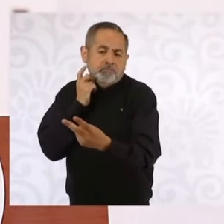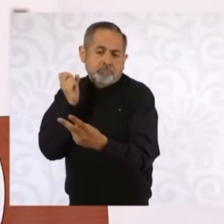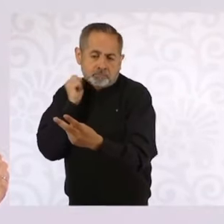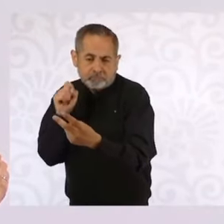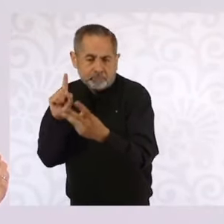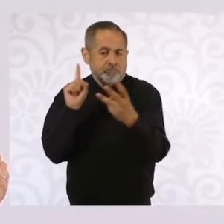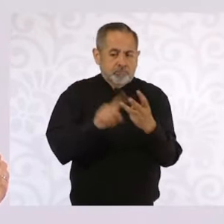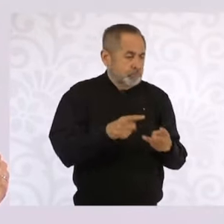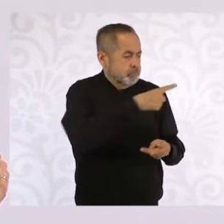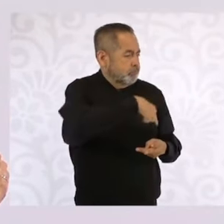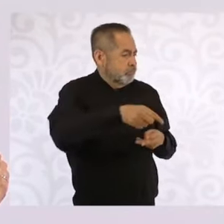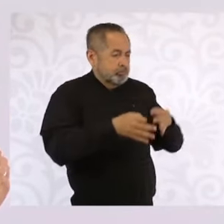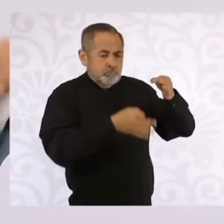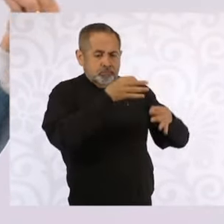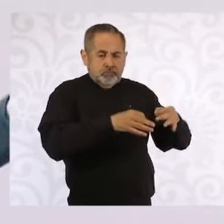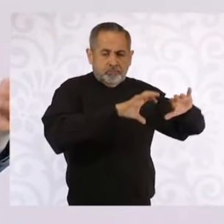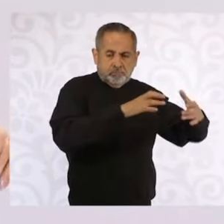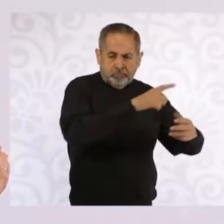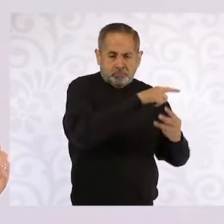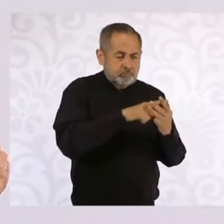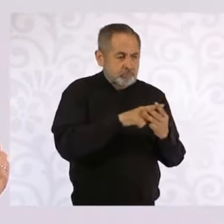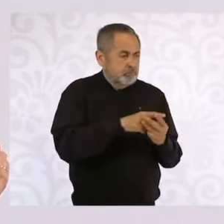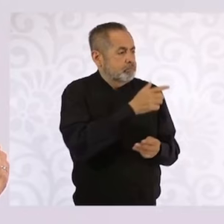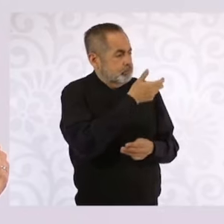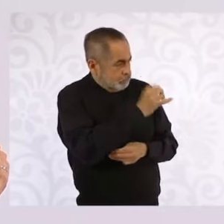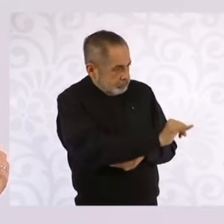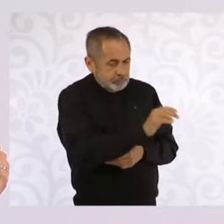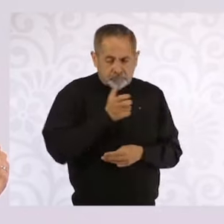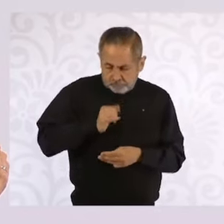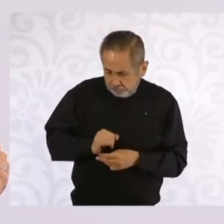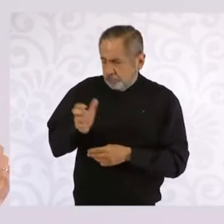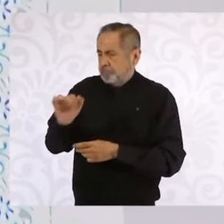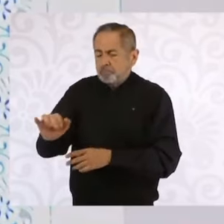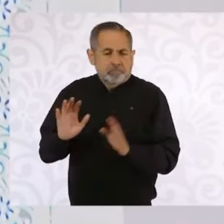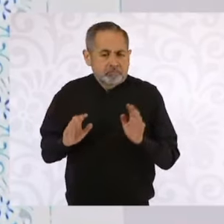le corresponde una tarea, una función en nuestro sistema